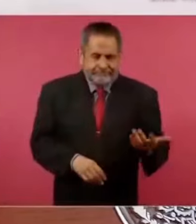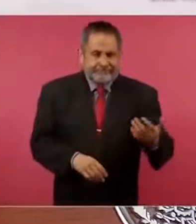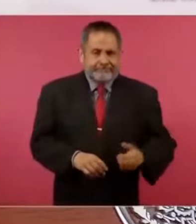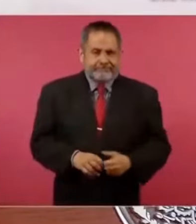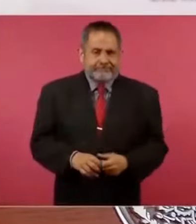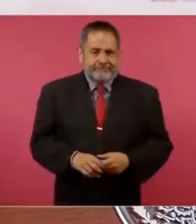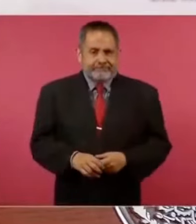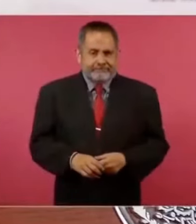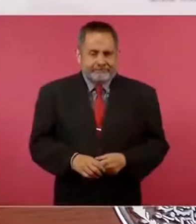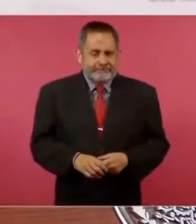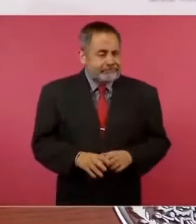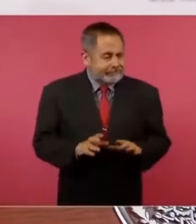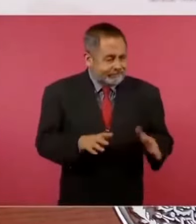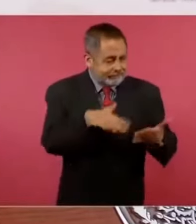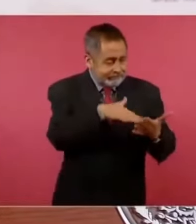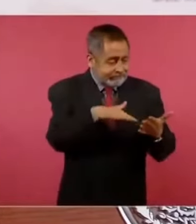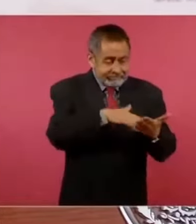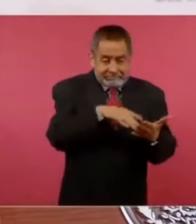si leen